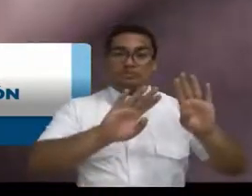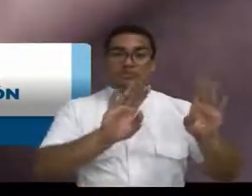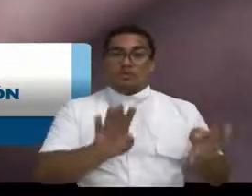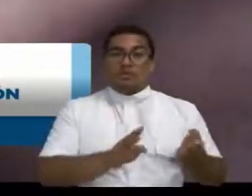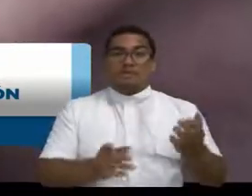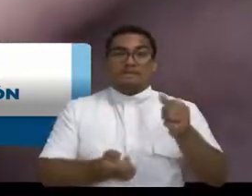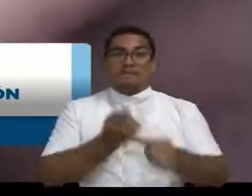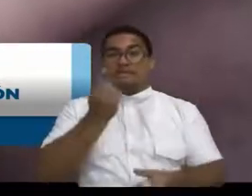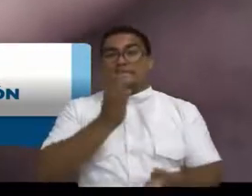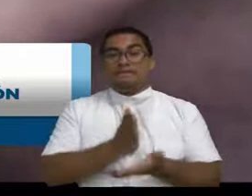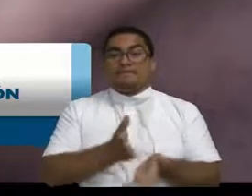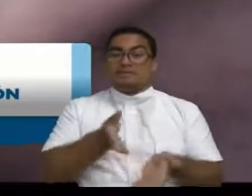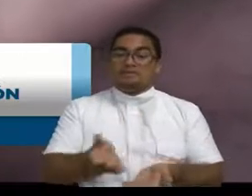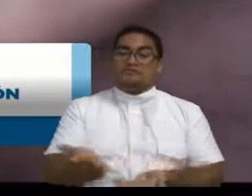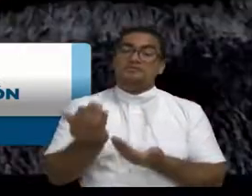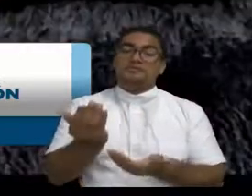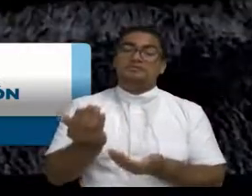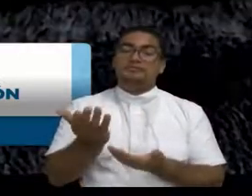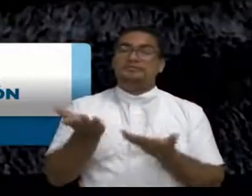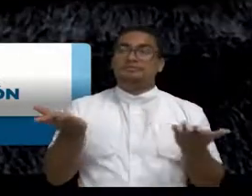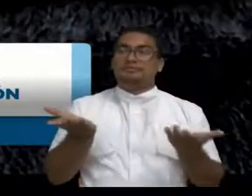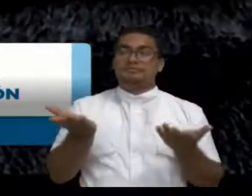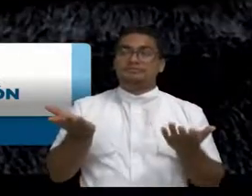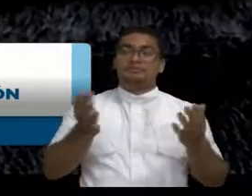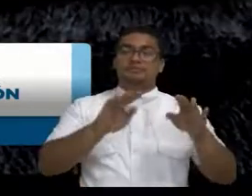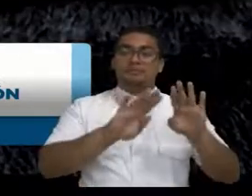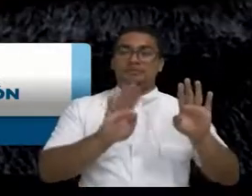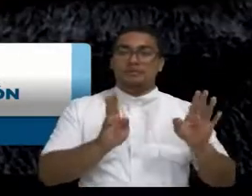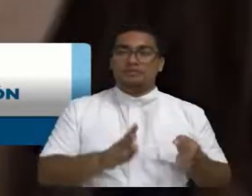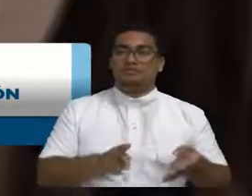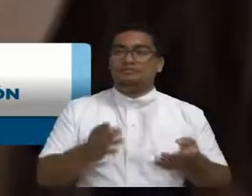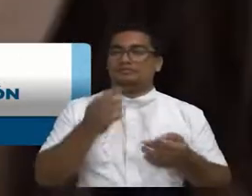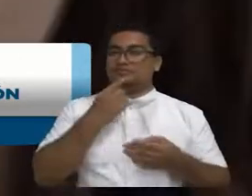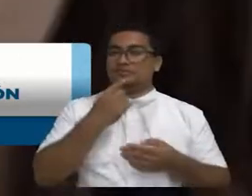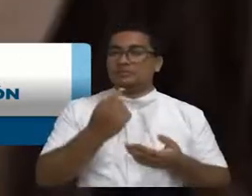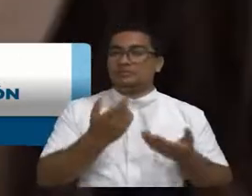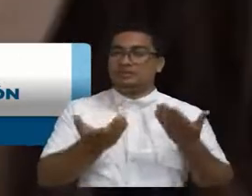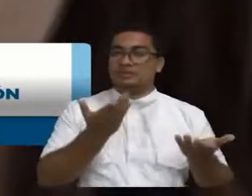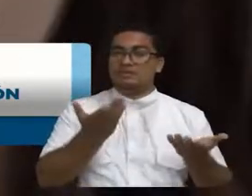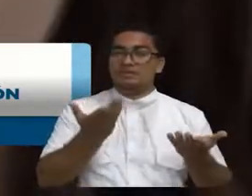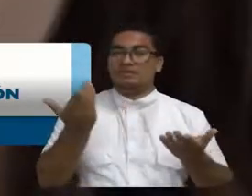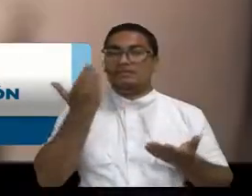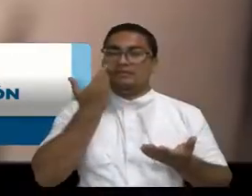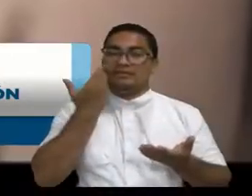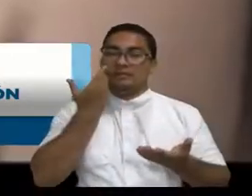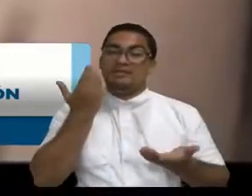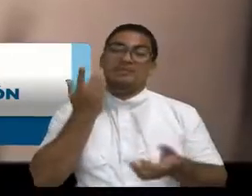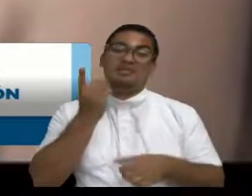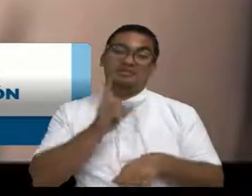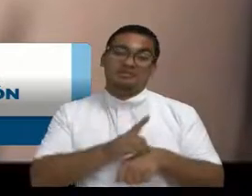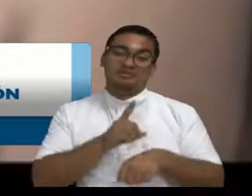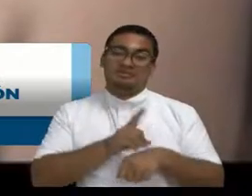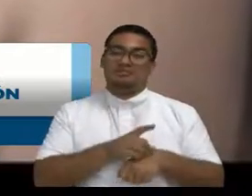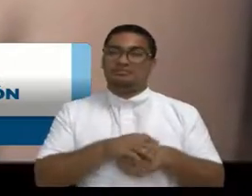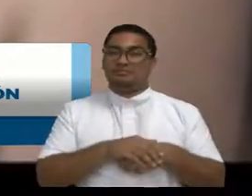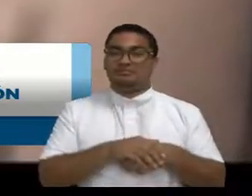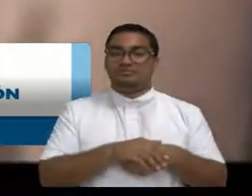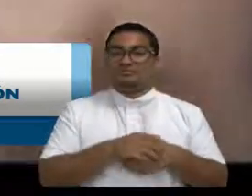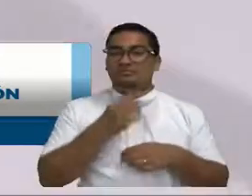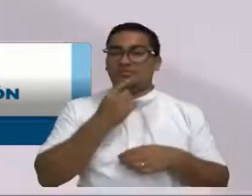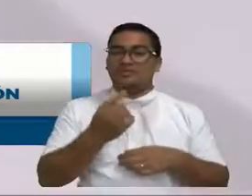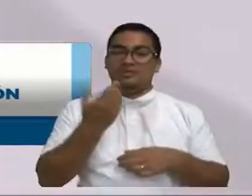parto primerizo, es un factor de riesgo. Una mujer que ha tenido otras enfermedades médicas, ¿verdad? Otras enfermedades